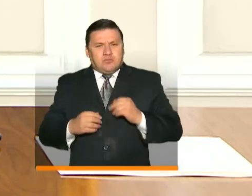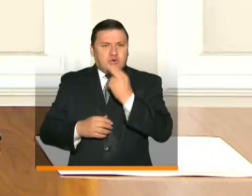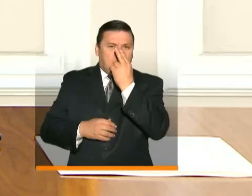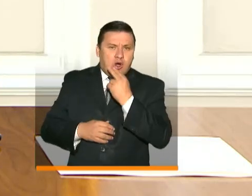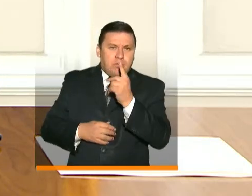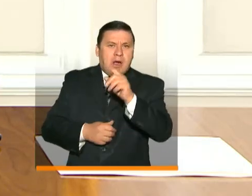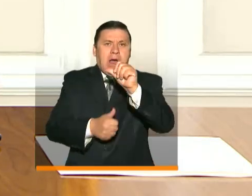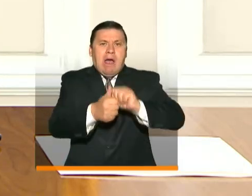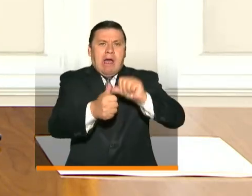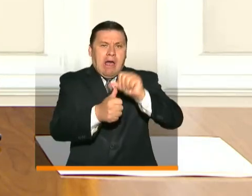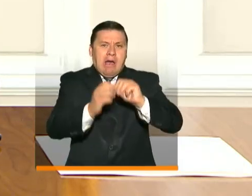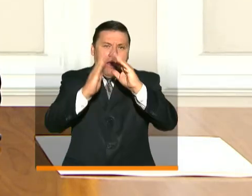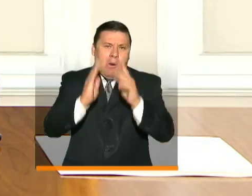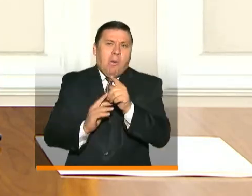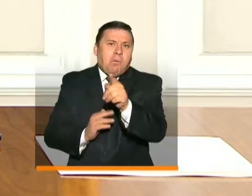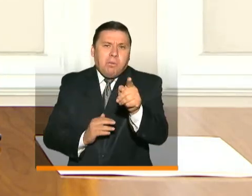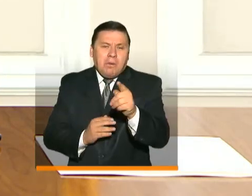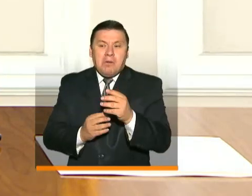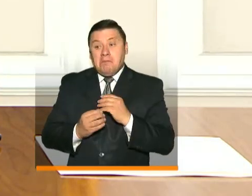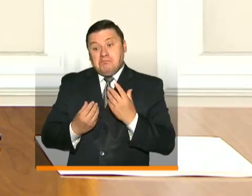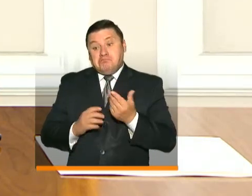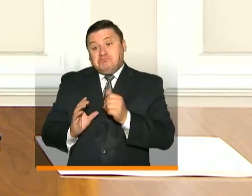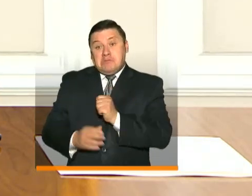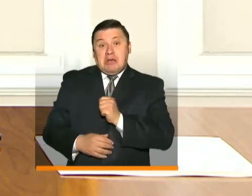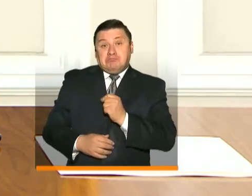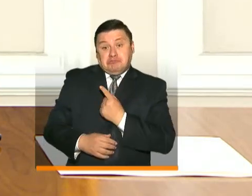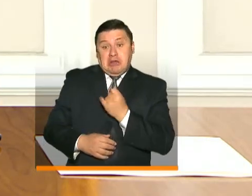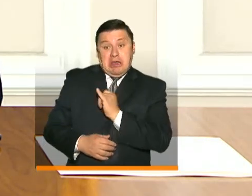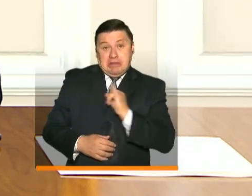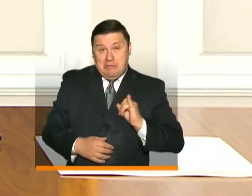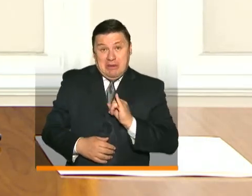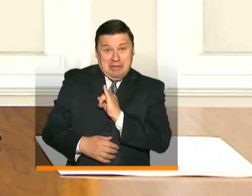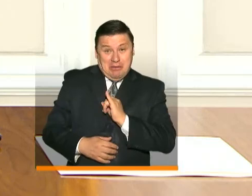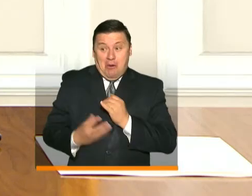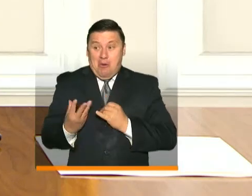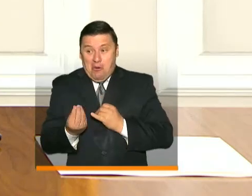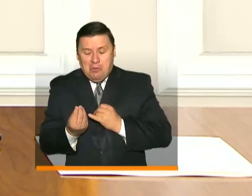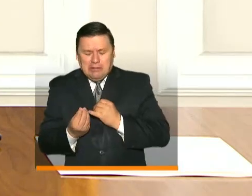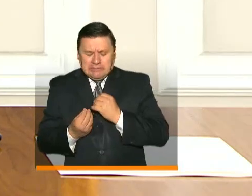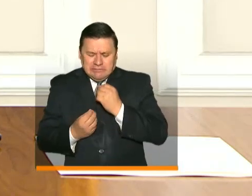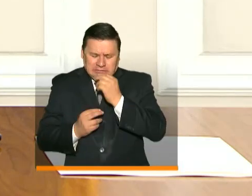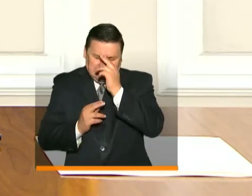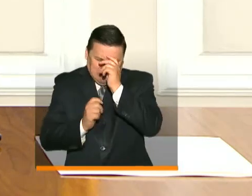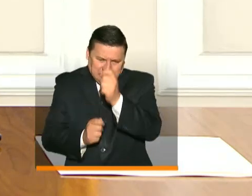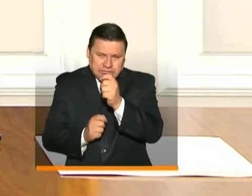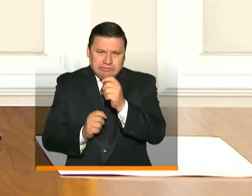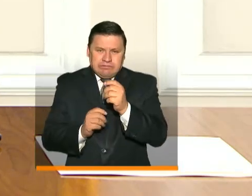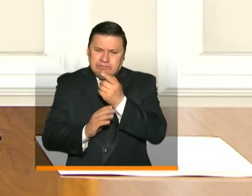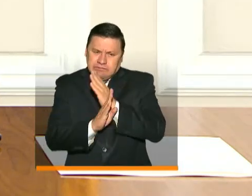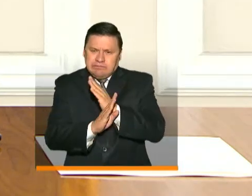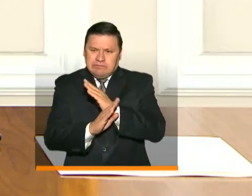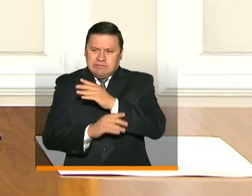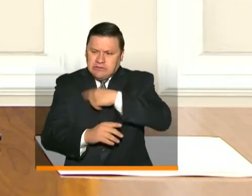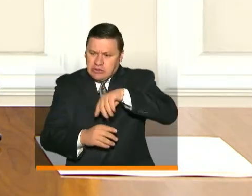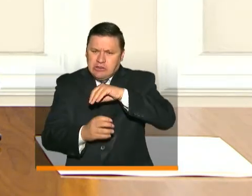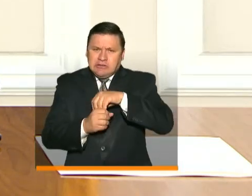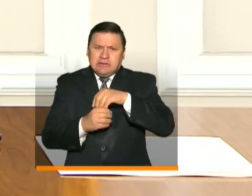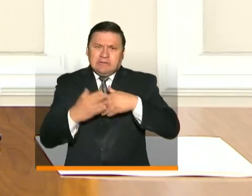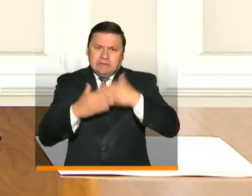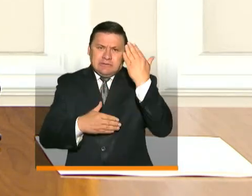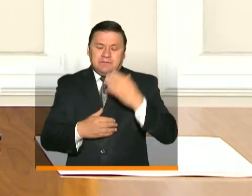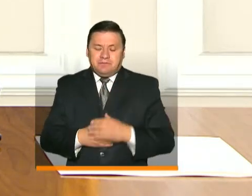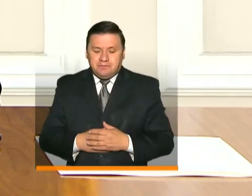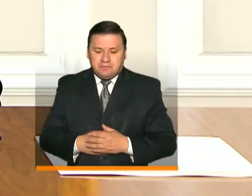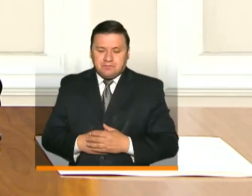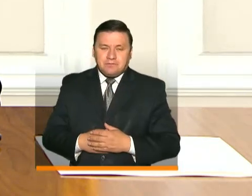compromiso personal y colectivo para protegernos y proteger a los demás. Como es usual, damos inicio a